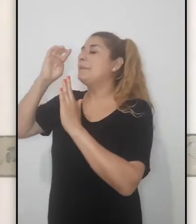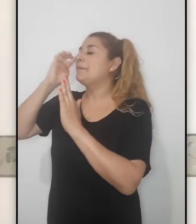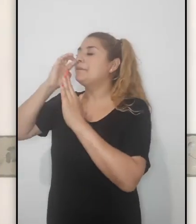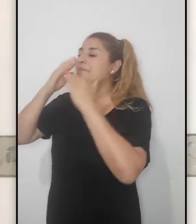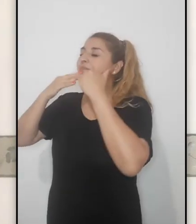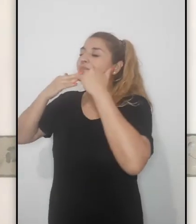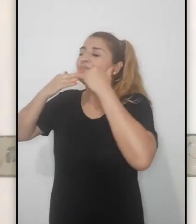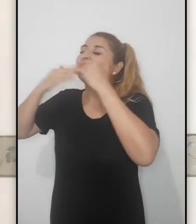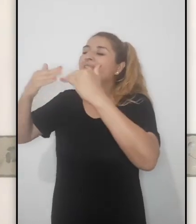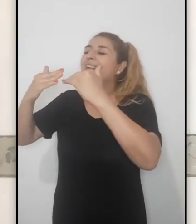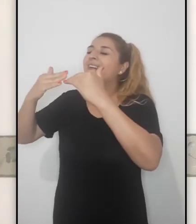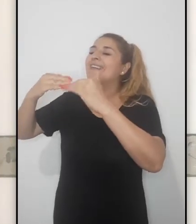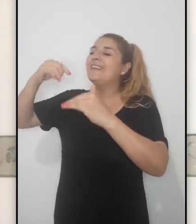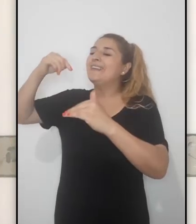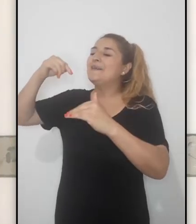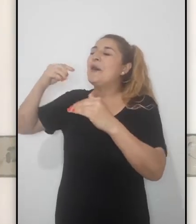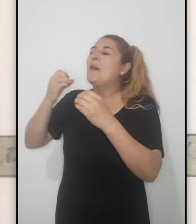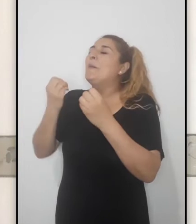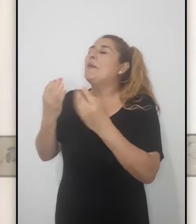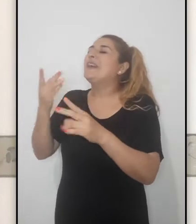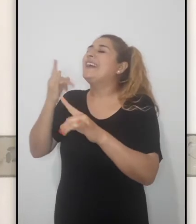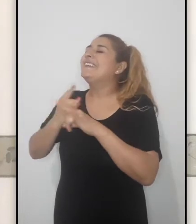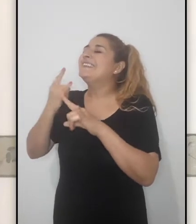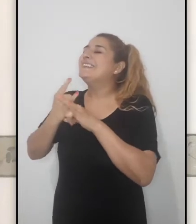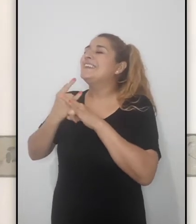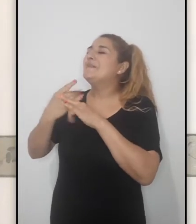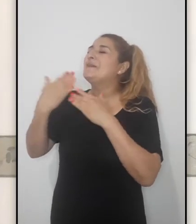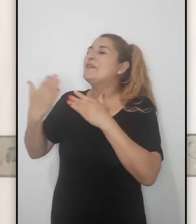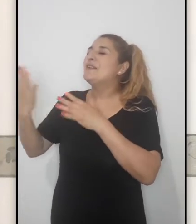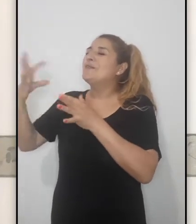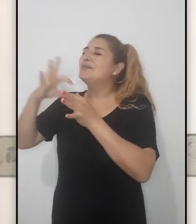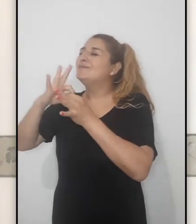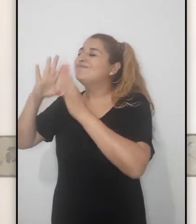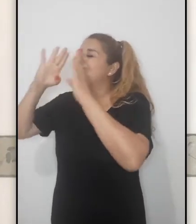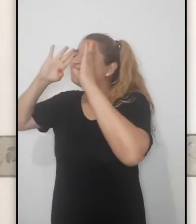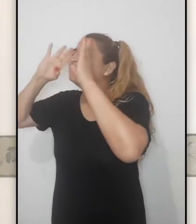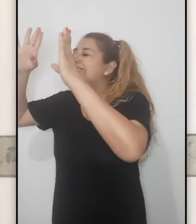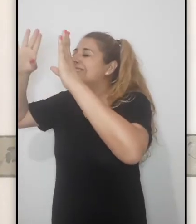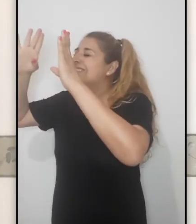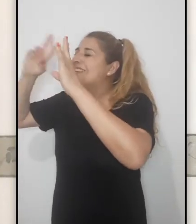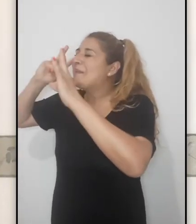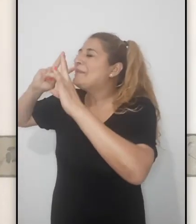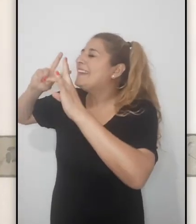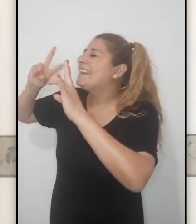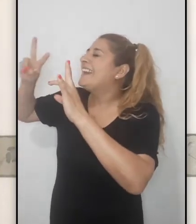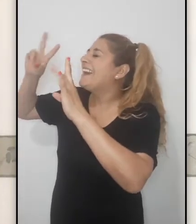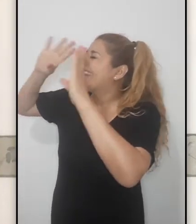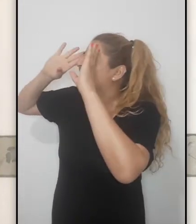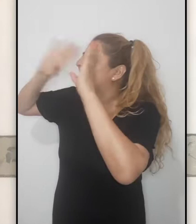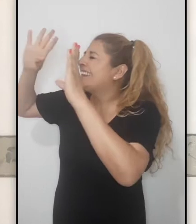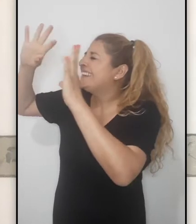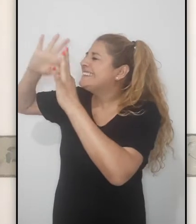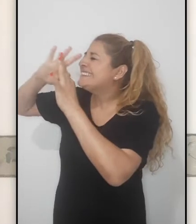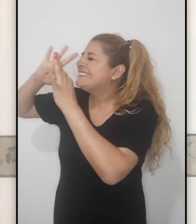podemos estar siempre dependiendo de todo lo que tú eres esa dependencia